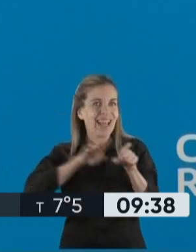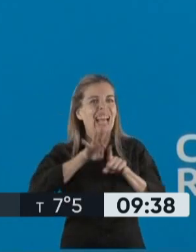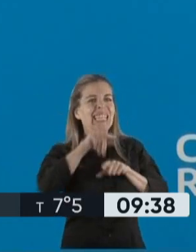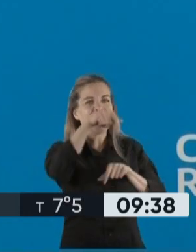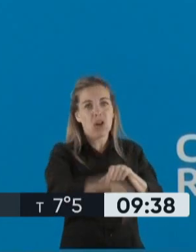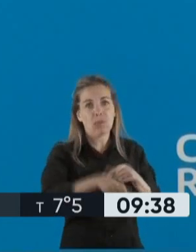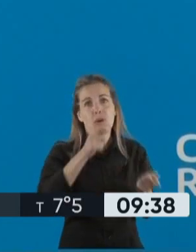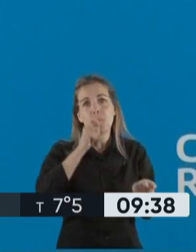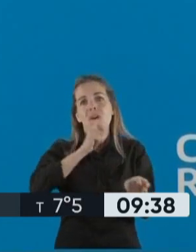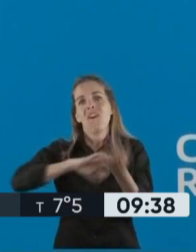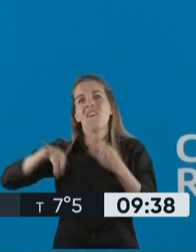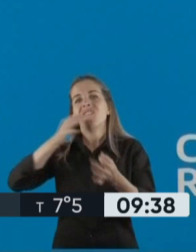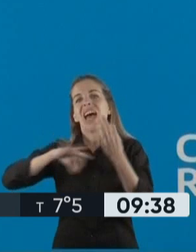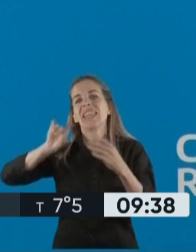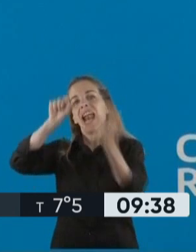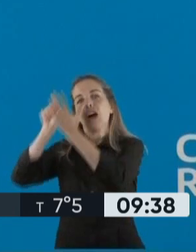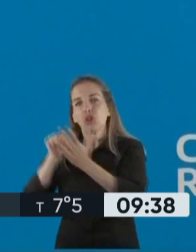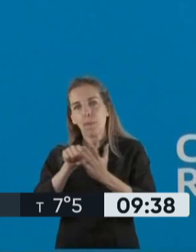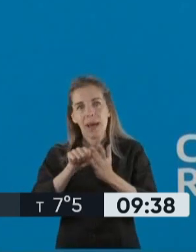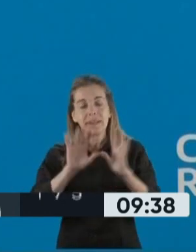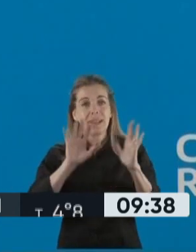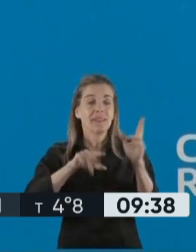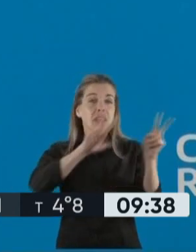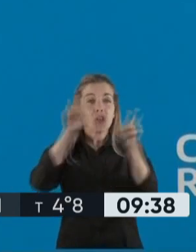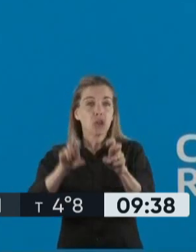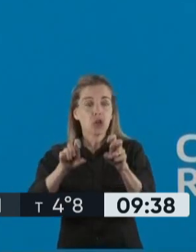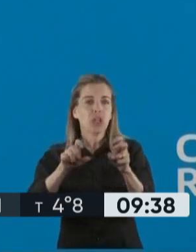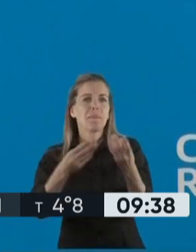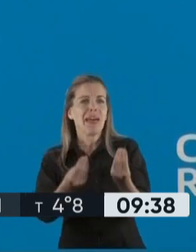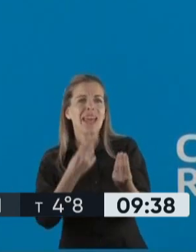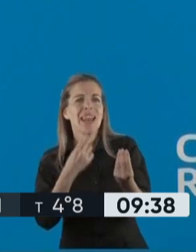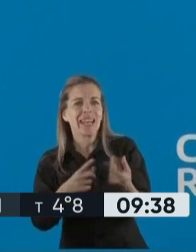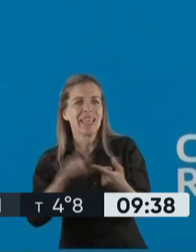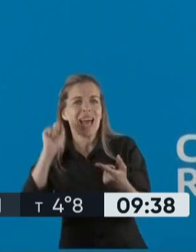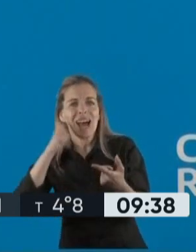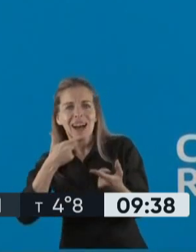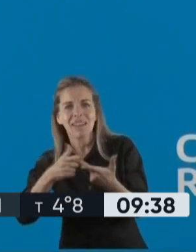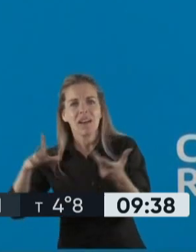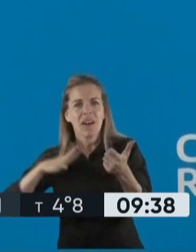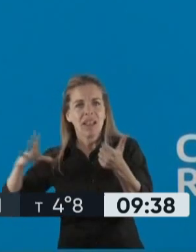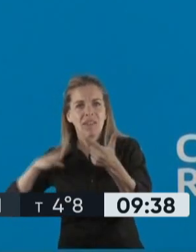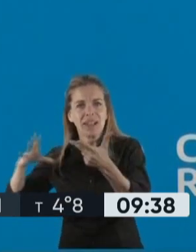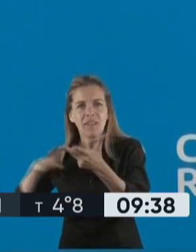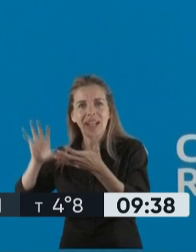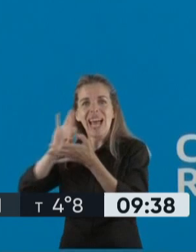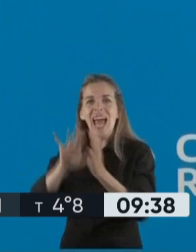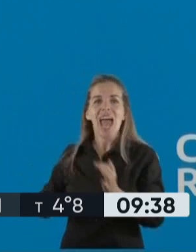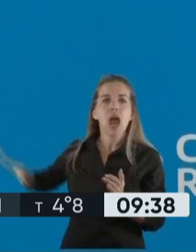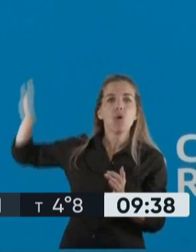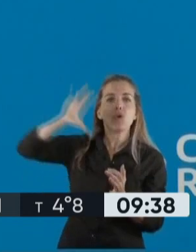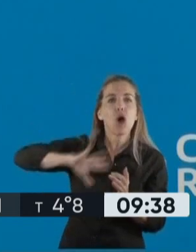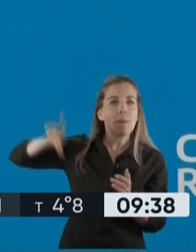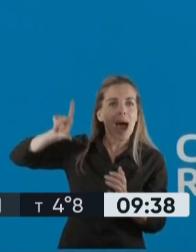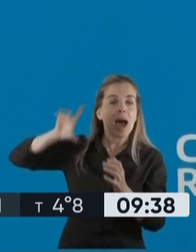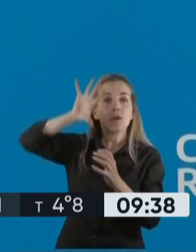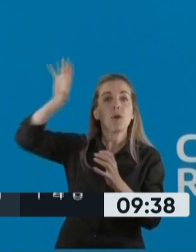el tema energético. Ustedes saben que está habiendo faltante de gas, de petróleo, de gasoil en Europa y en todos los países del norte